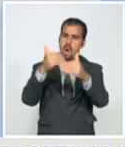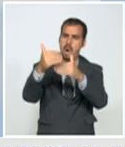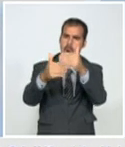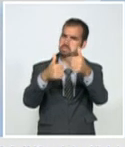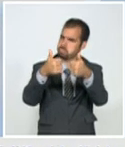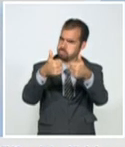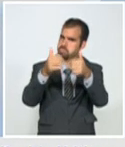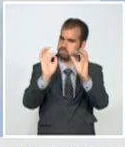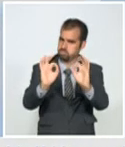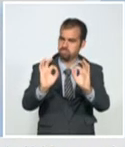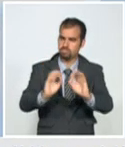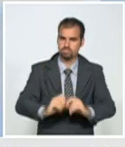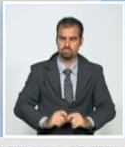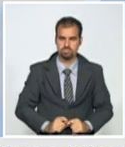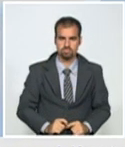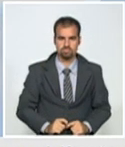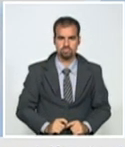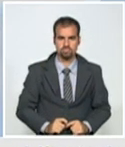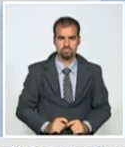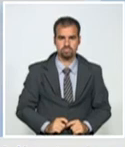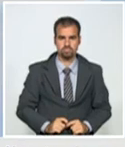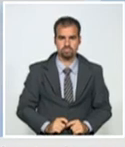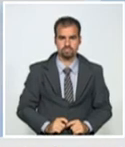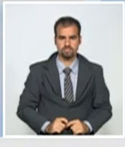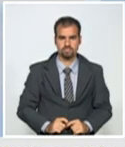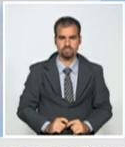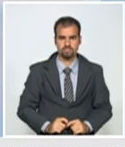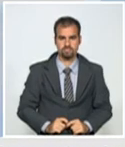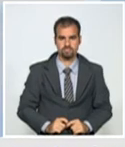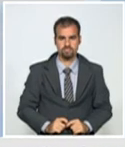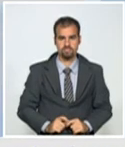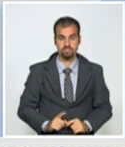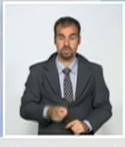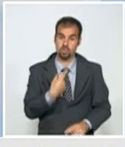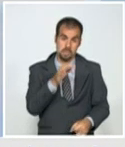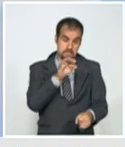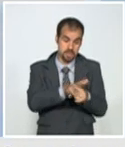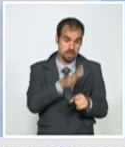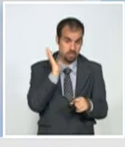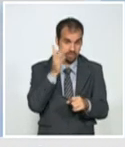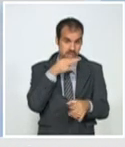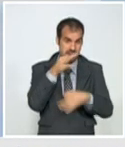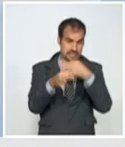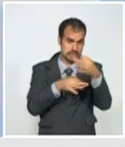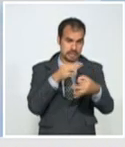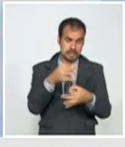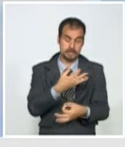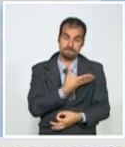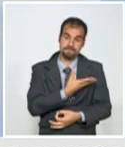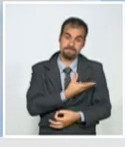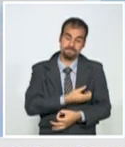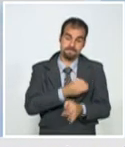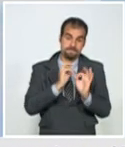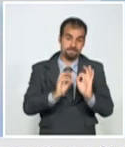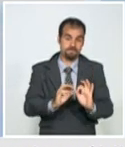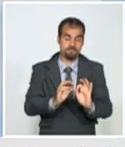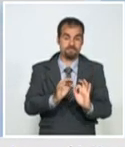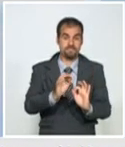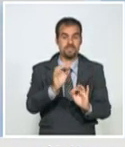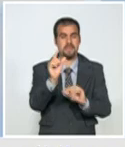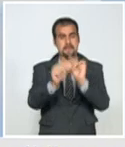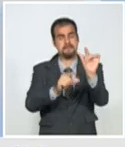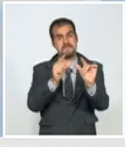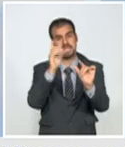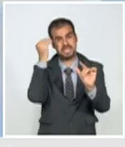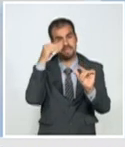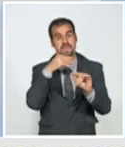estable. Lamentamos al inicio de la conferencia, reiteramos nuestras condolencias por el